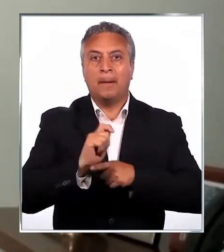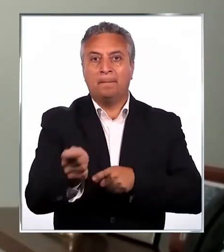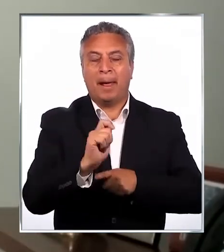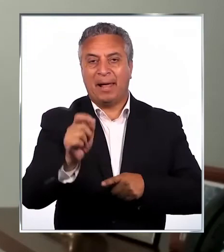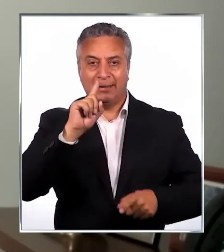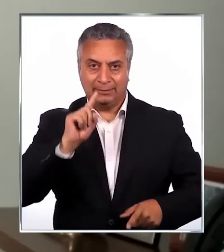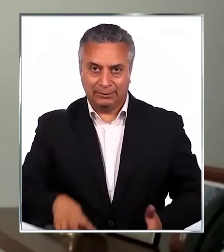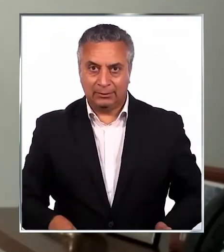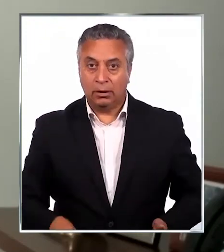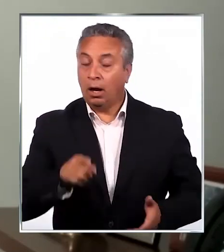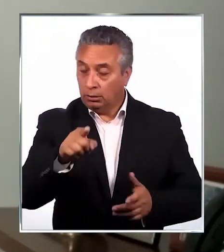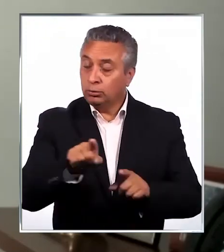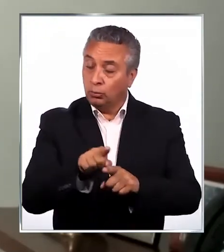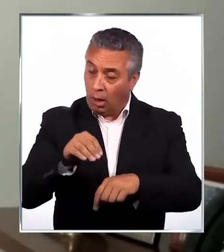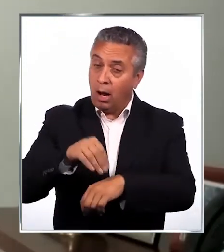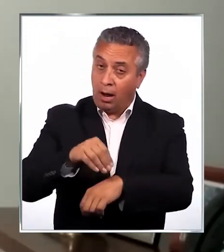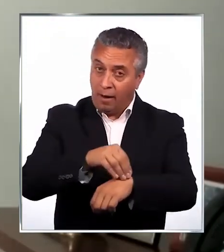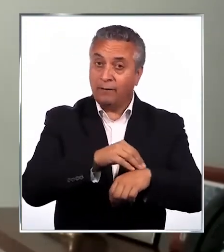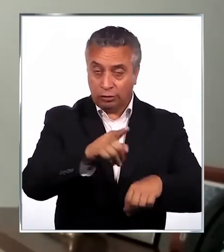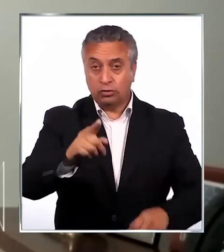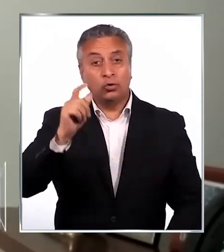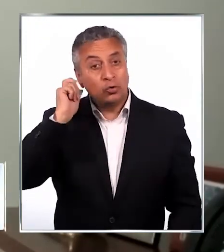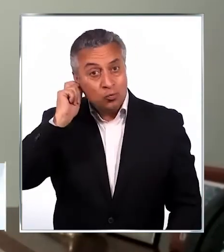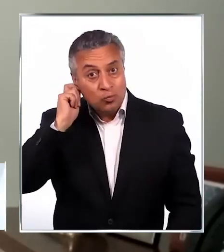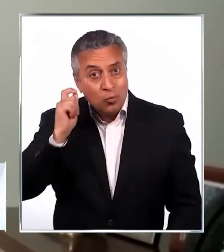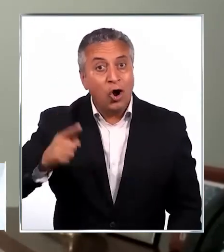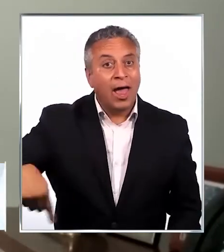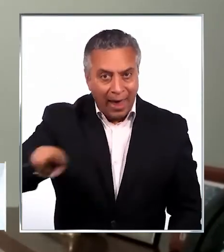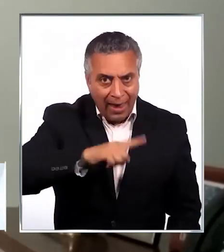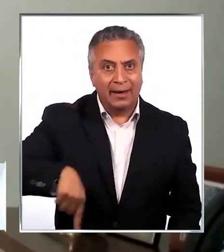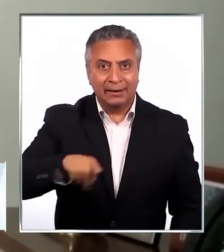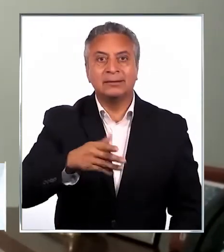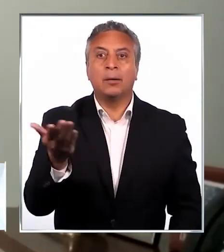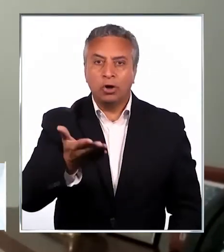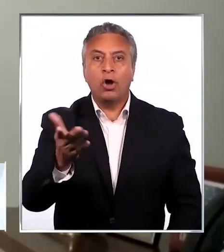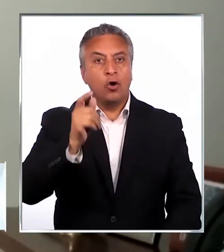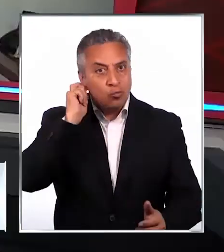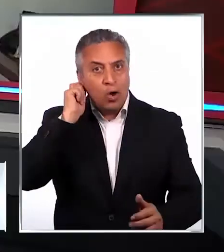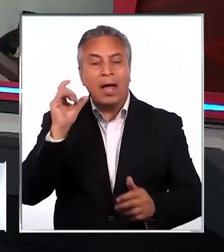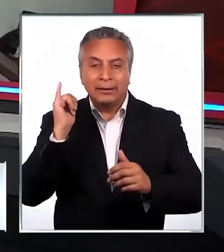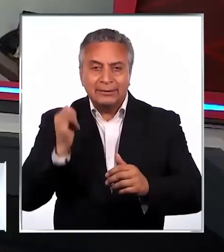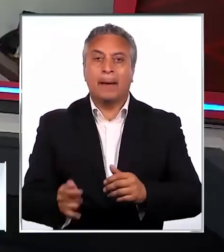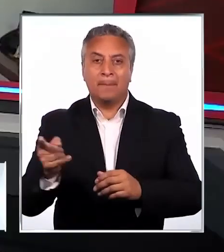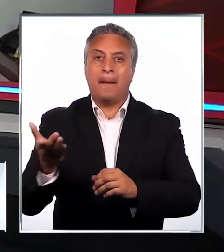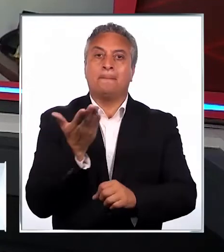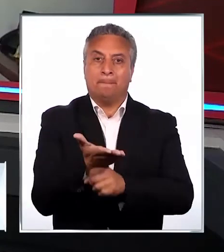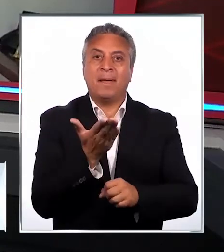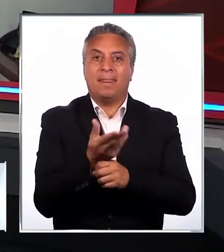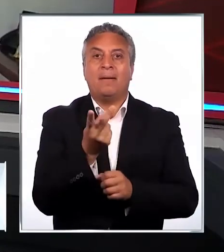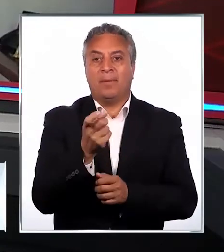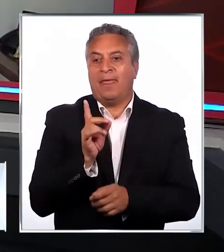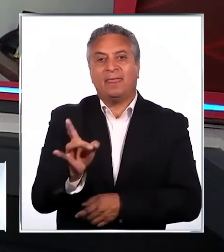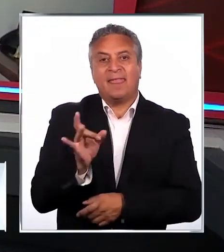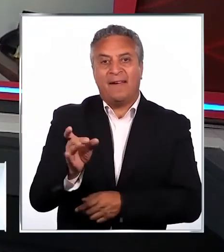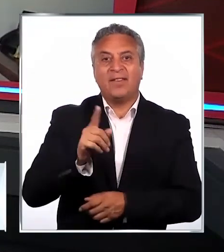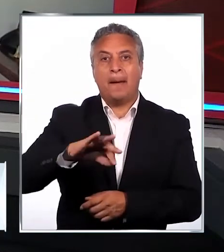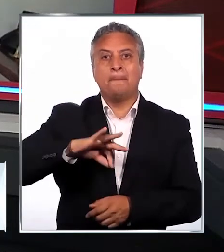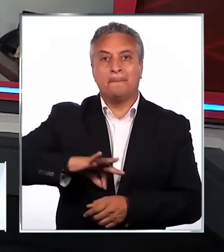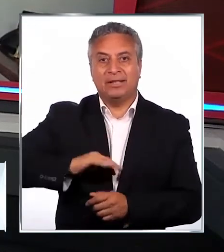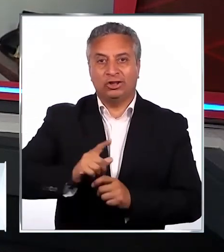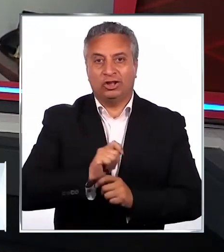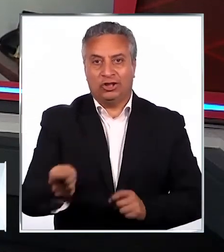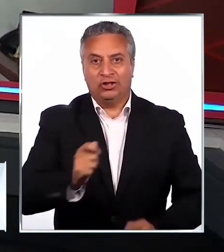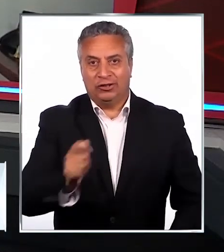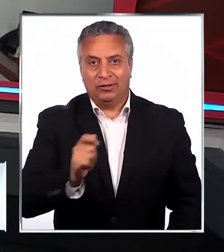adolescentes. Y por lo tanto hoy hacemos un llamado sobre todo a las mujeres, porque en general son las mujeres las que hacen la solicitud y se les adeuda esta pensión